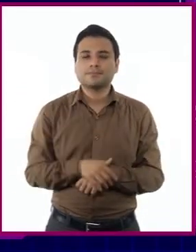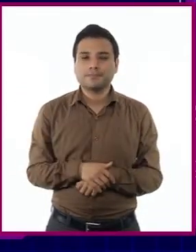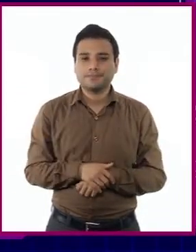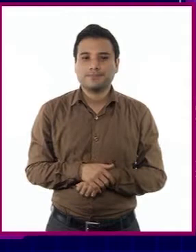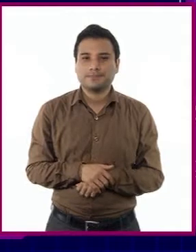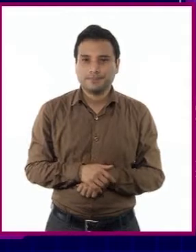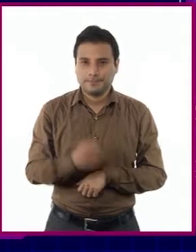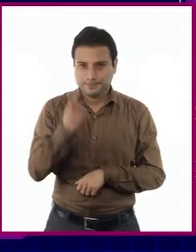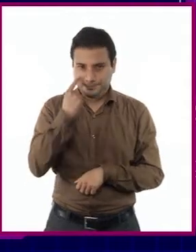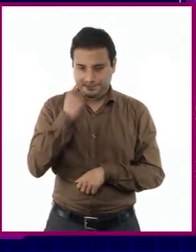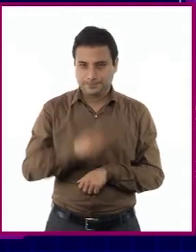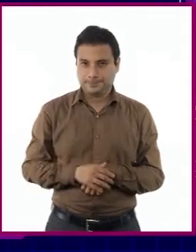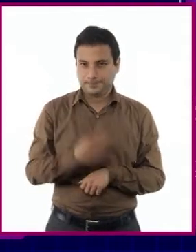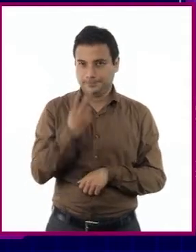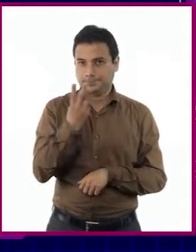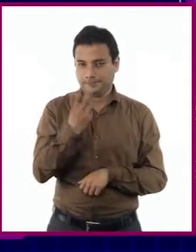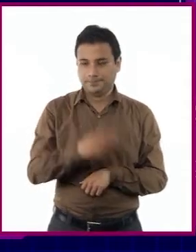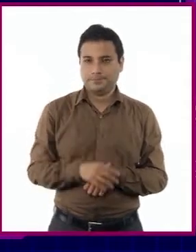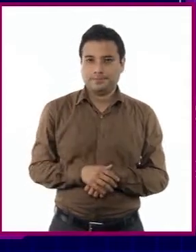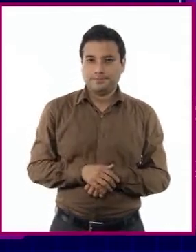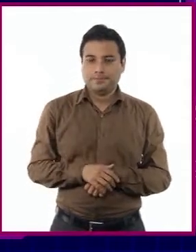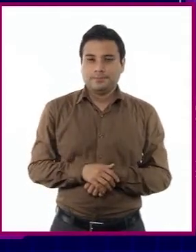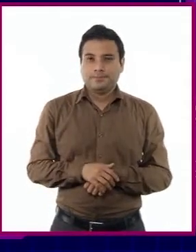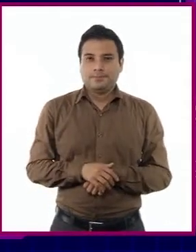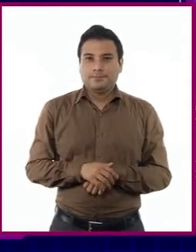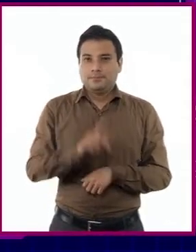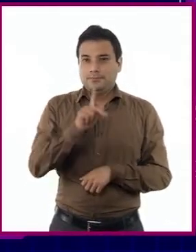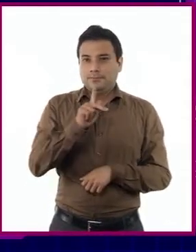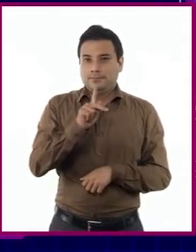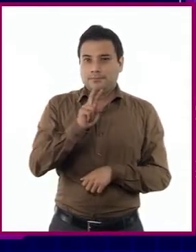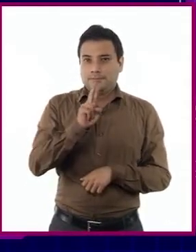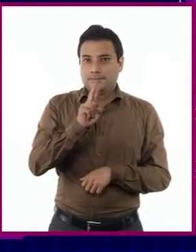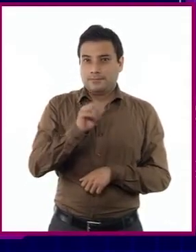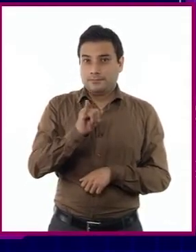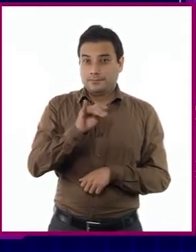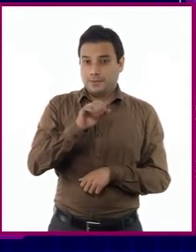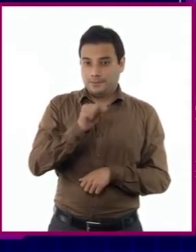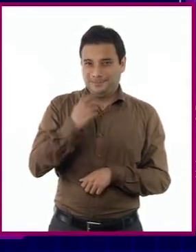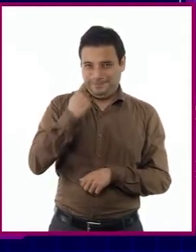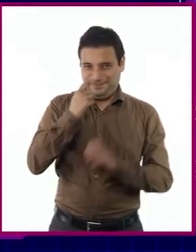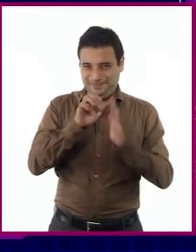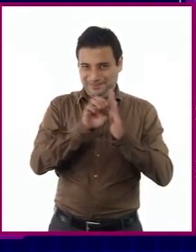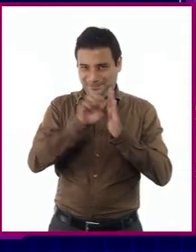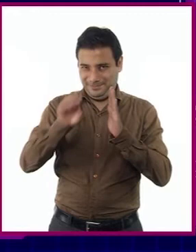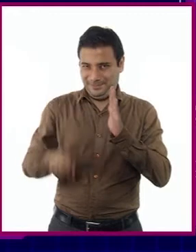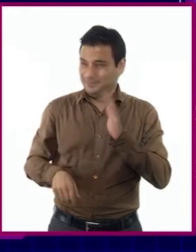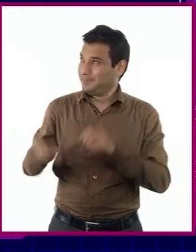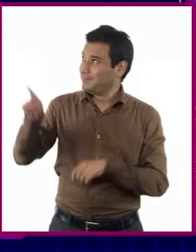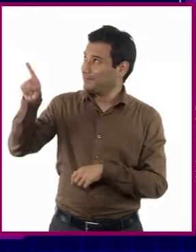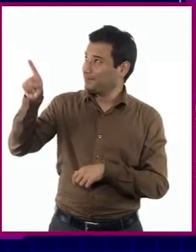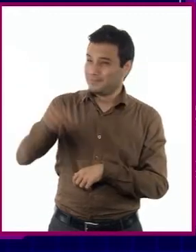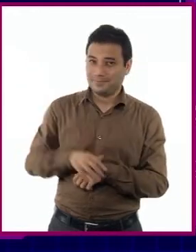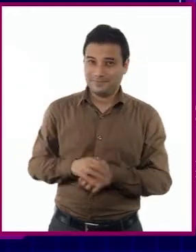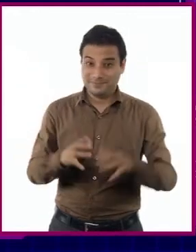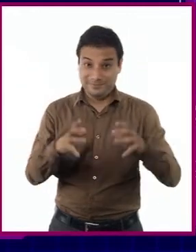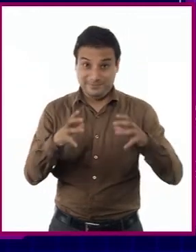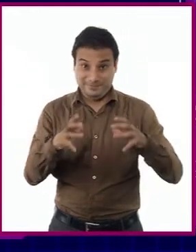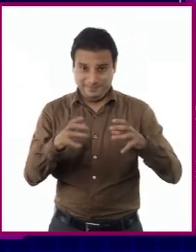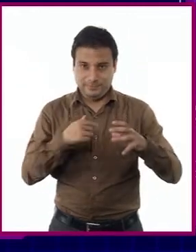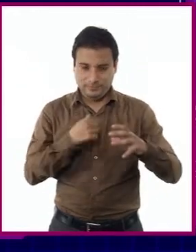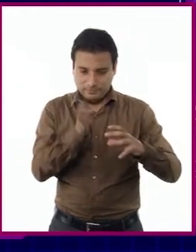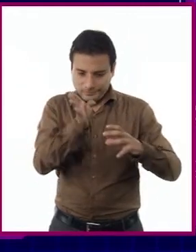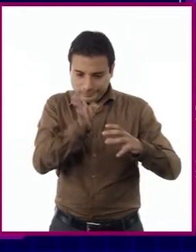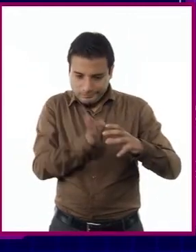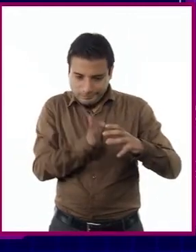regular como base e imaginen que lo dividen en prismas triangulares rectos iguales como se